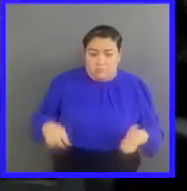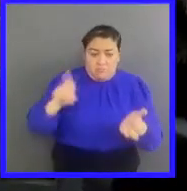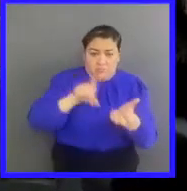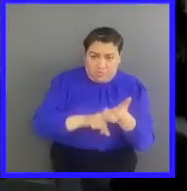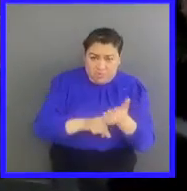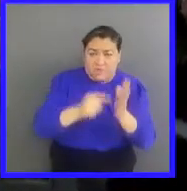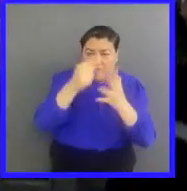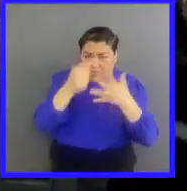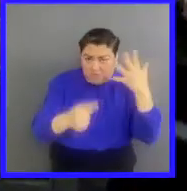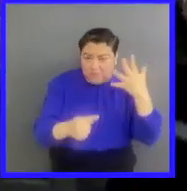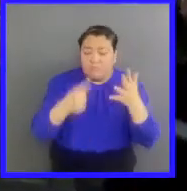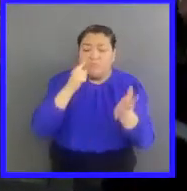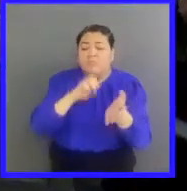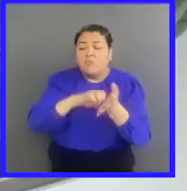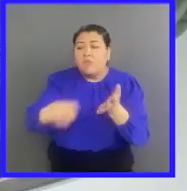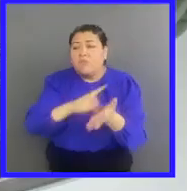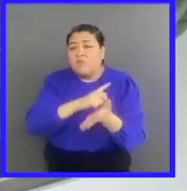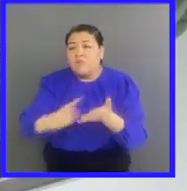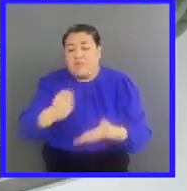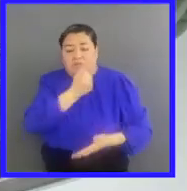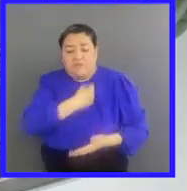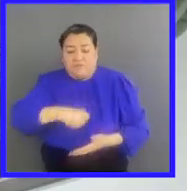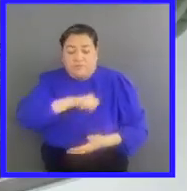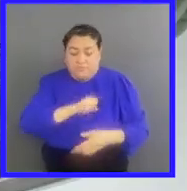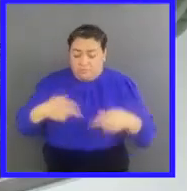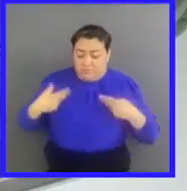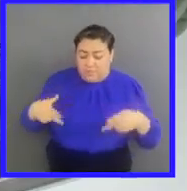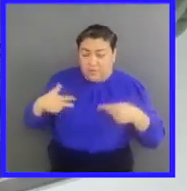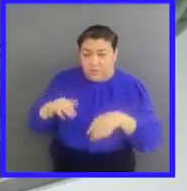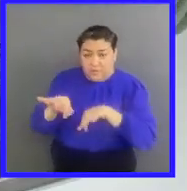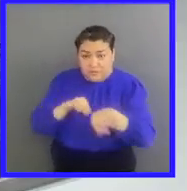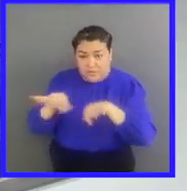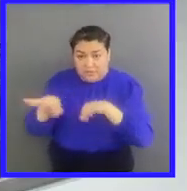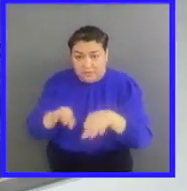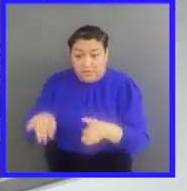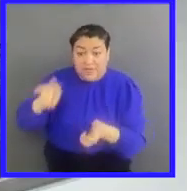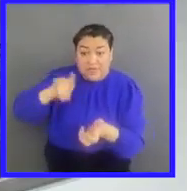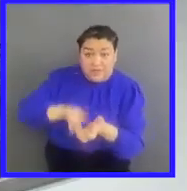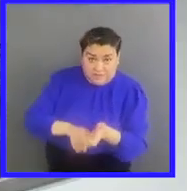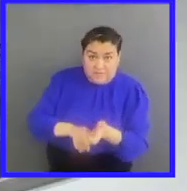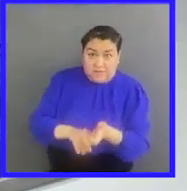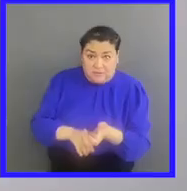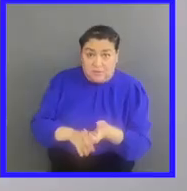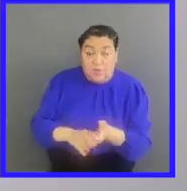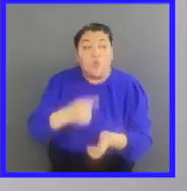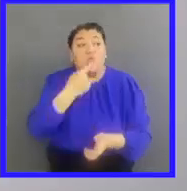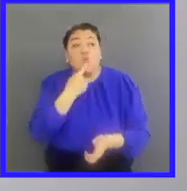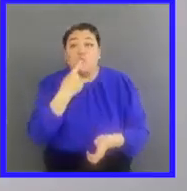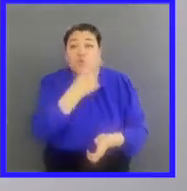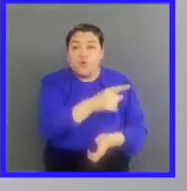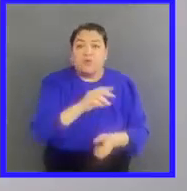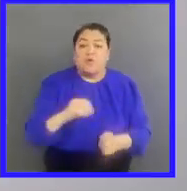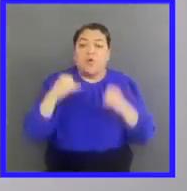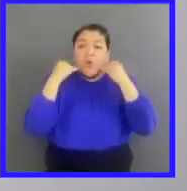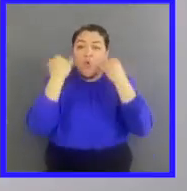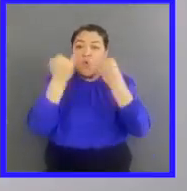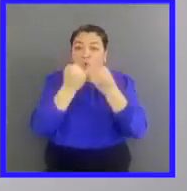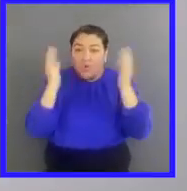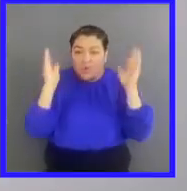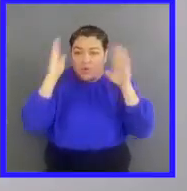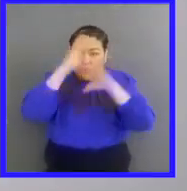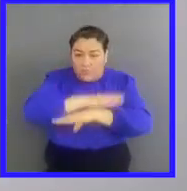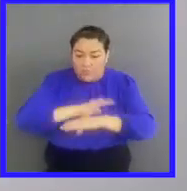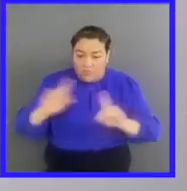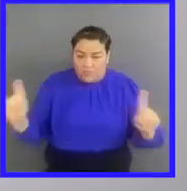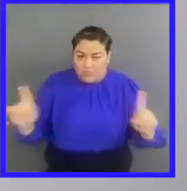de la salud de personas trabajadoras involucradas en un asunto ante una junta de conciliación y arbitraje o ante un